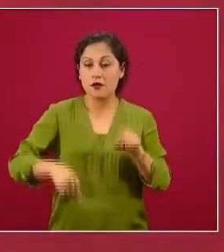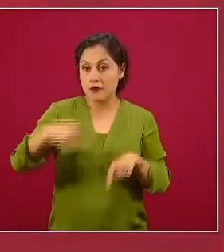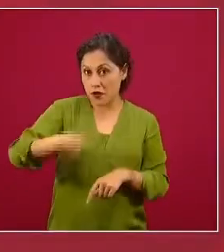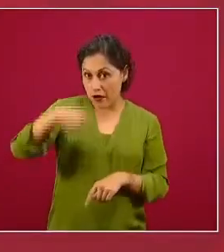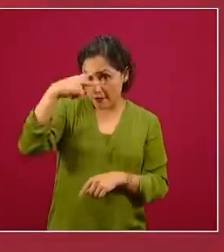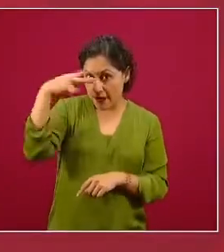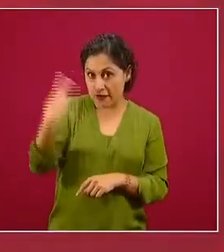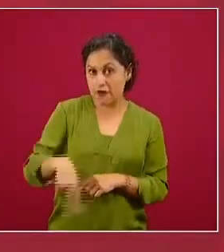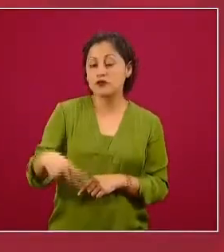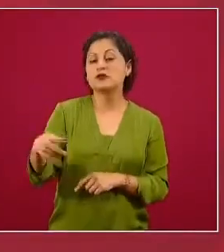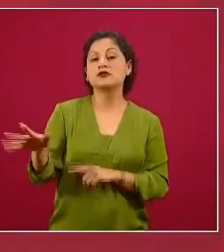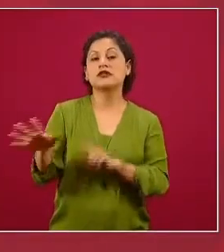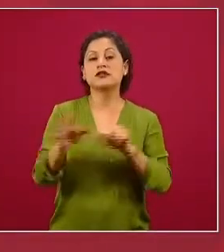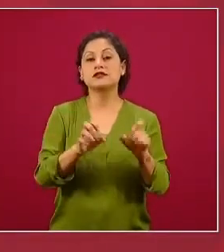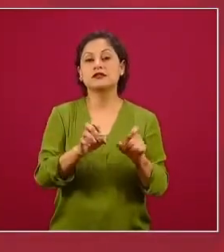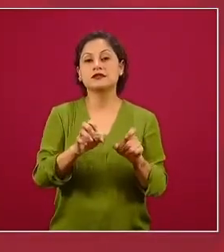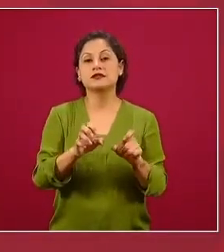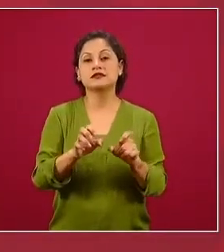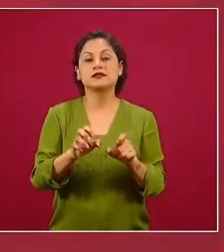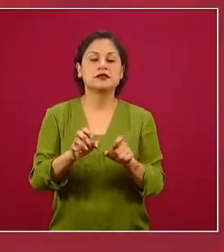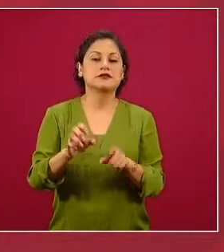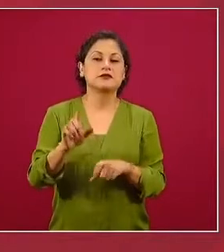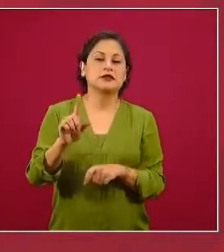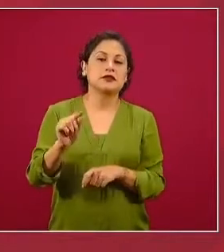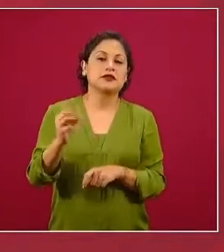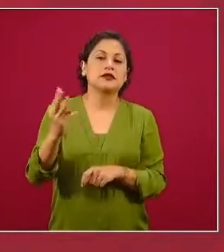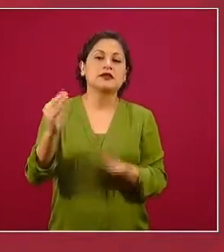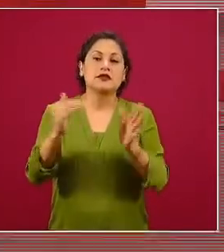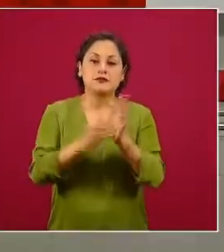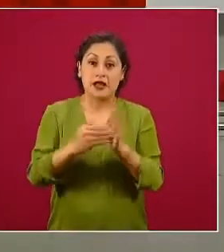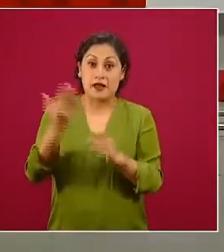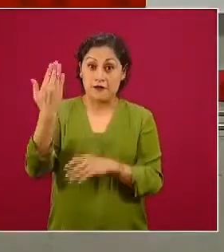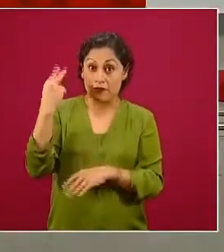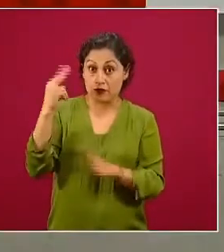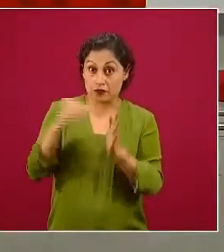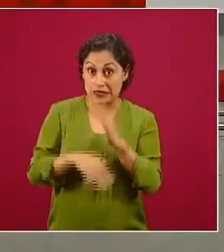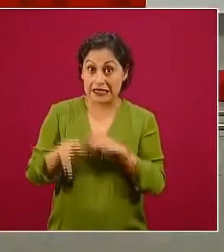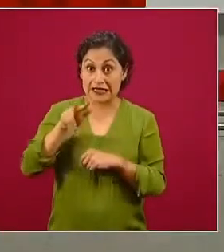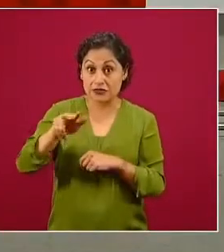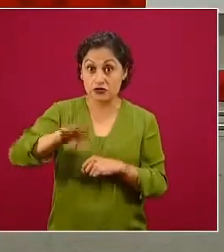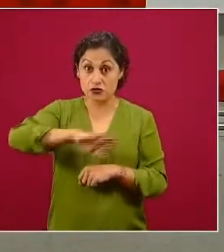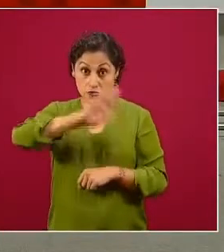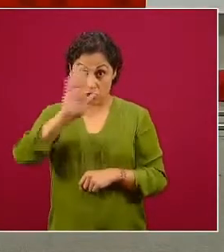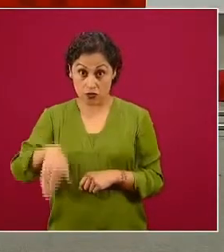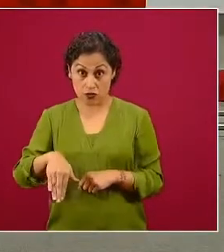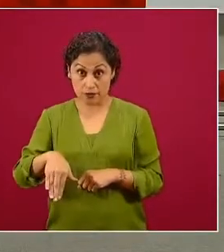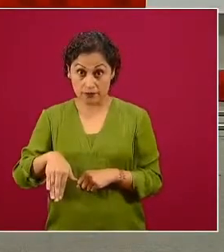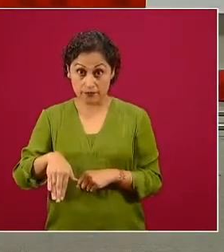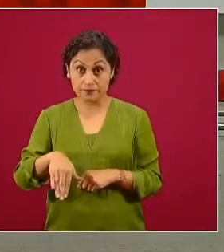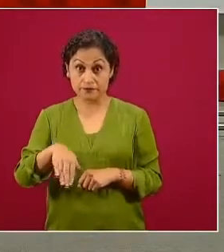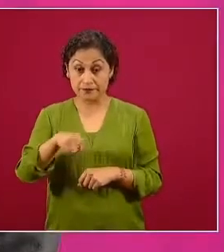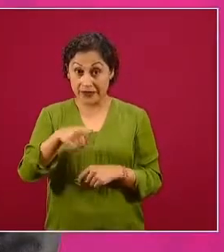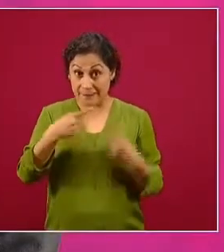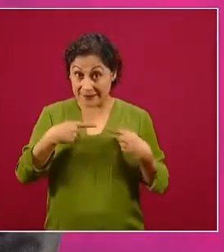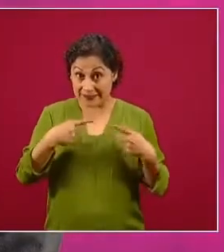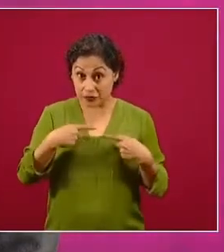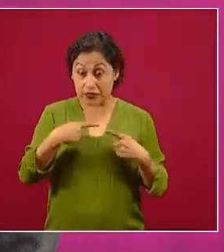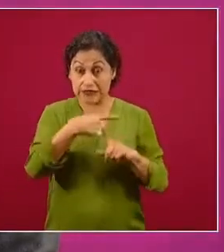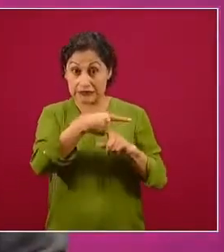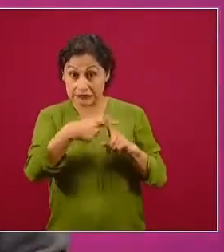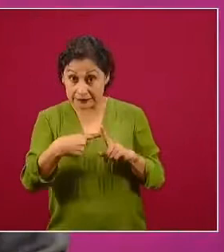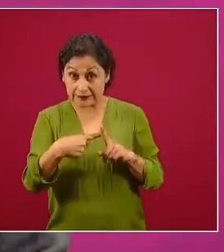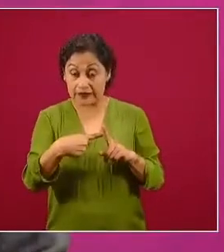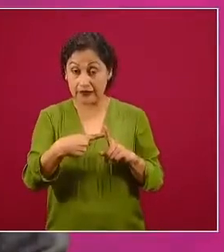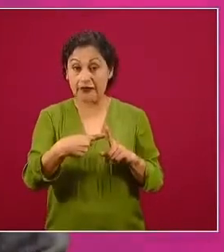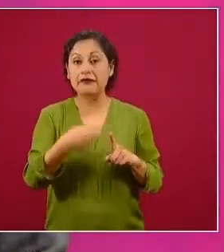733,000 personas que murieron en 2018, la mitad de ellas murieron por algo relacionado a una